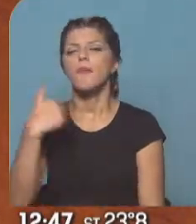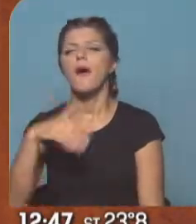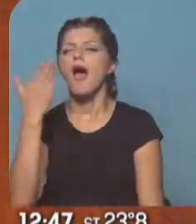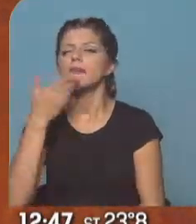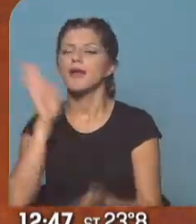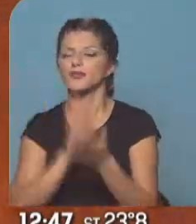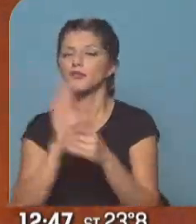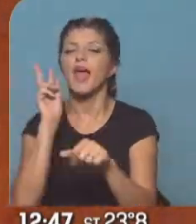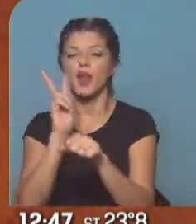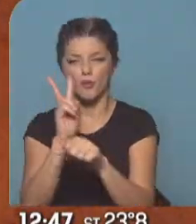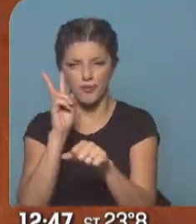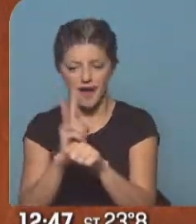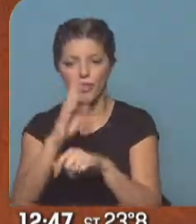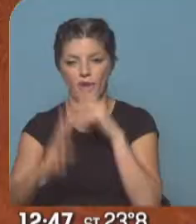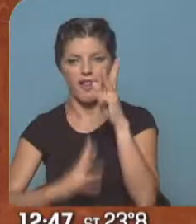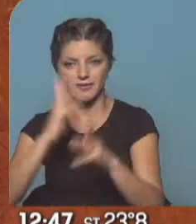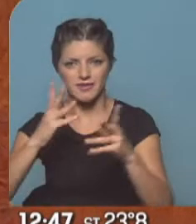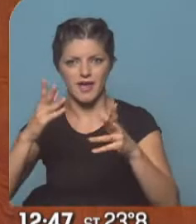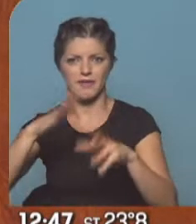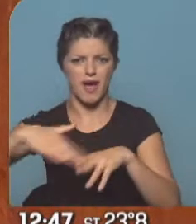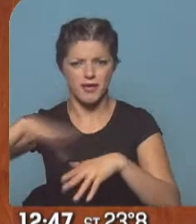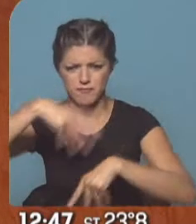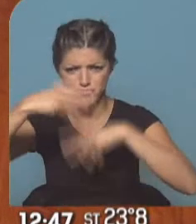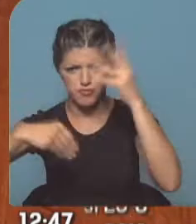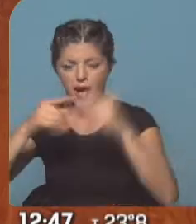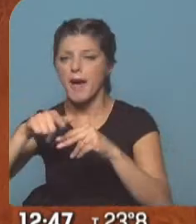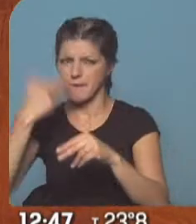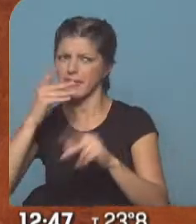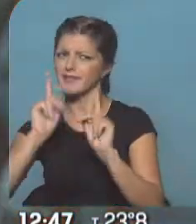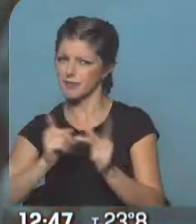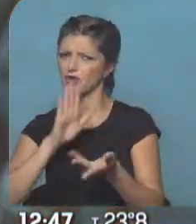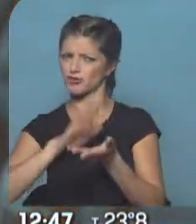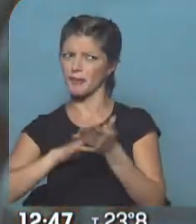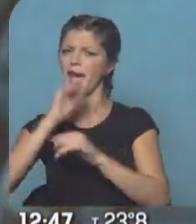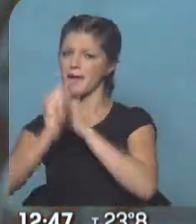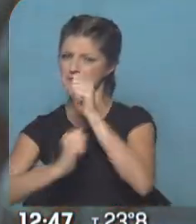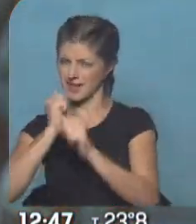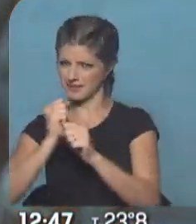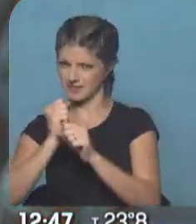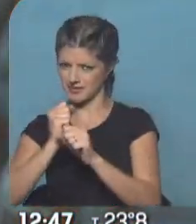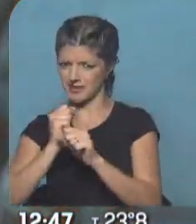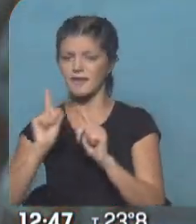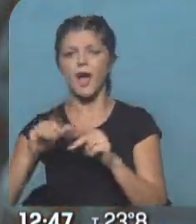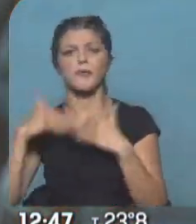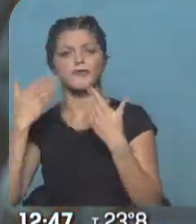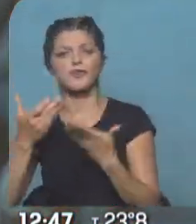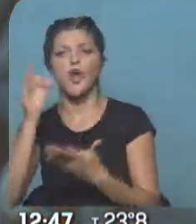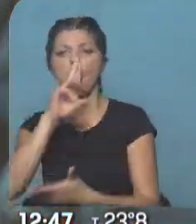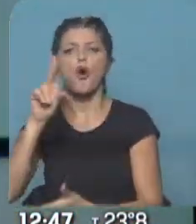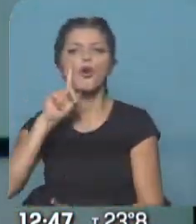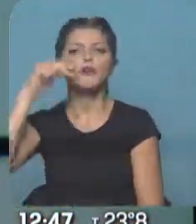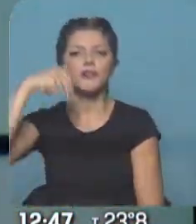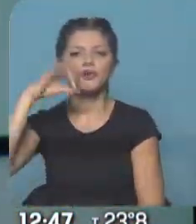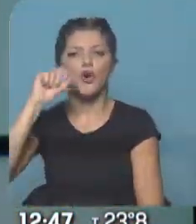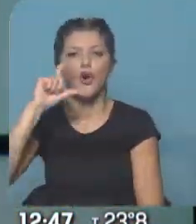va a aparecer todo el tema de las grandes empresas y la utilización del Orinoco y del